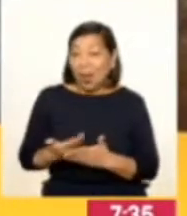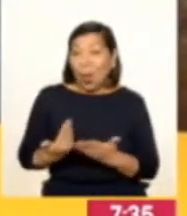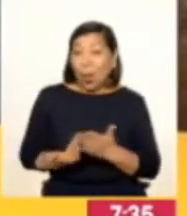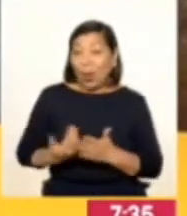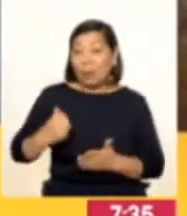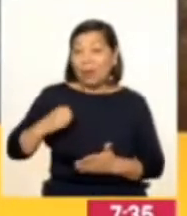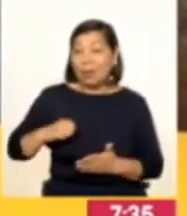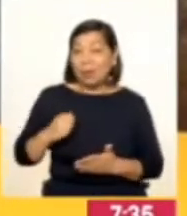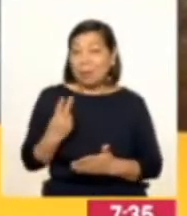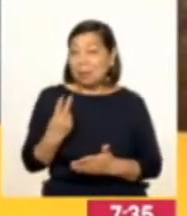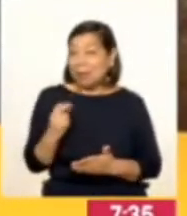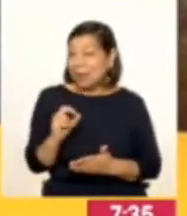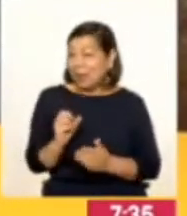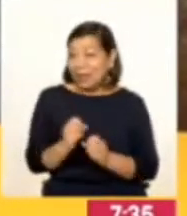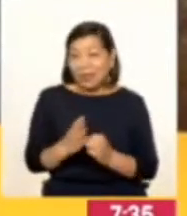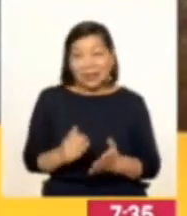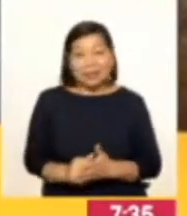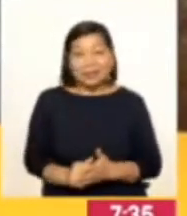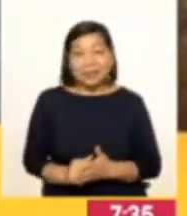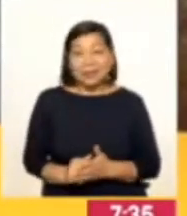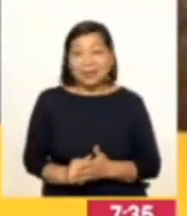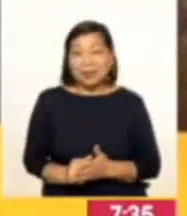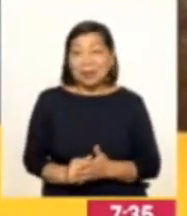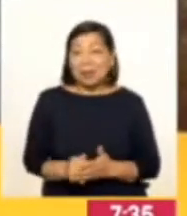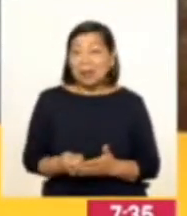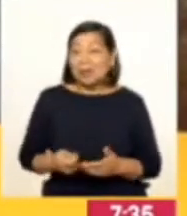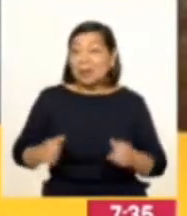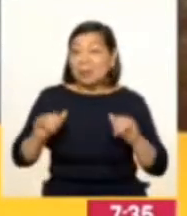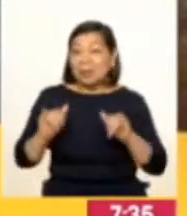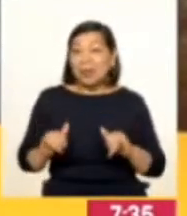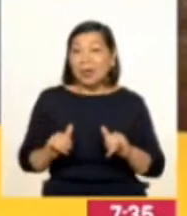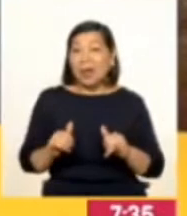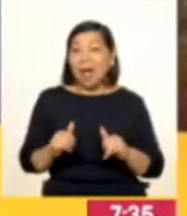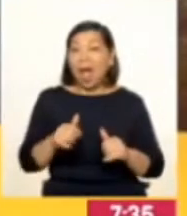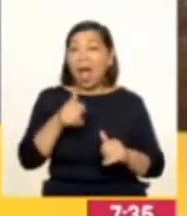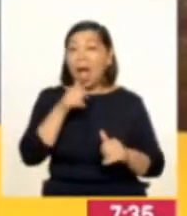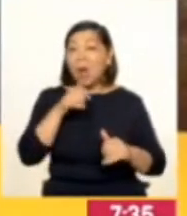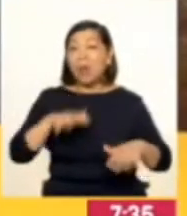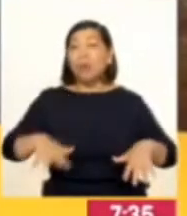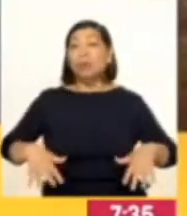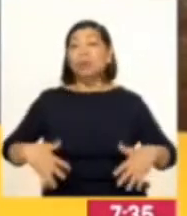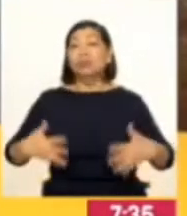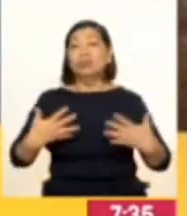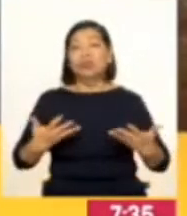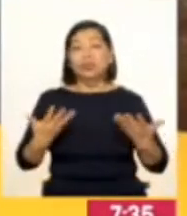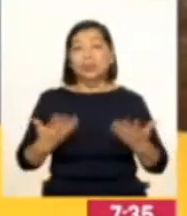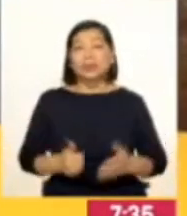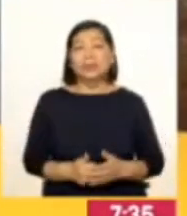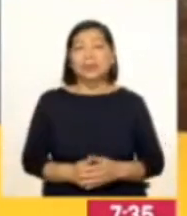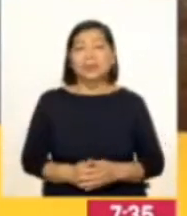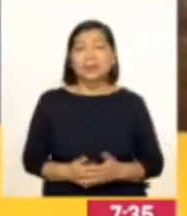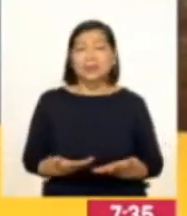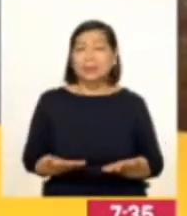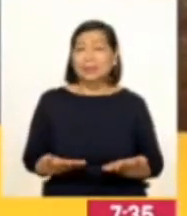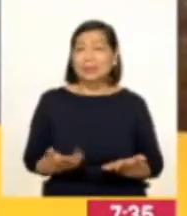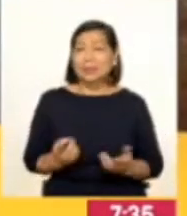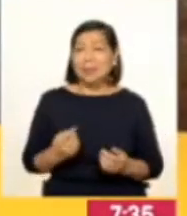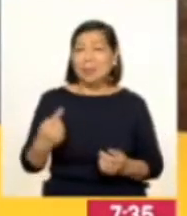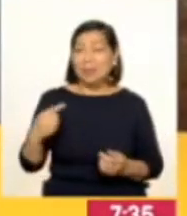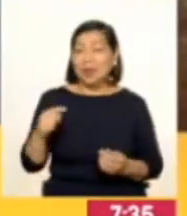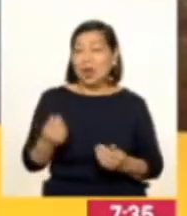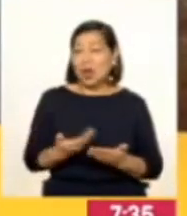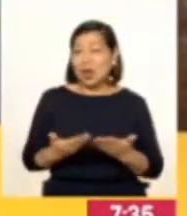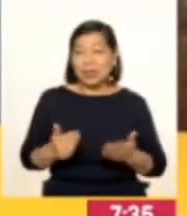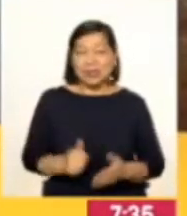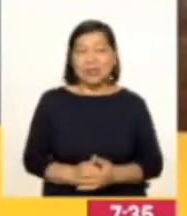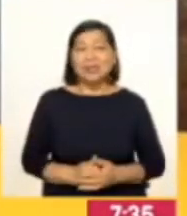no pasaron ni 20 días y automáticamente instaló un jacuzzi en su despacho efectivamente no sé haber encontrado millones de